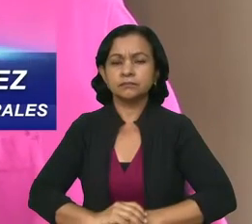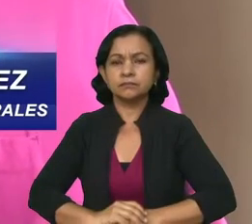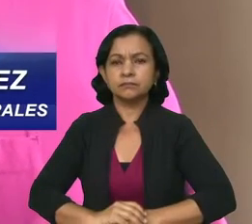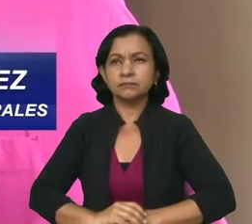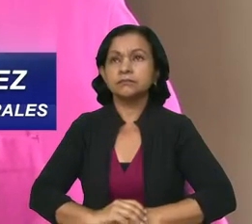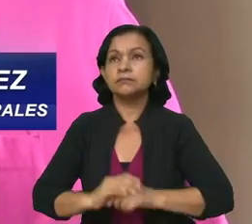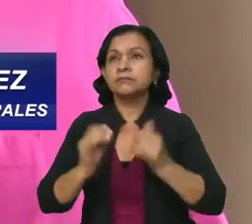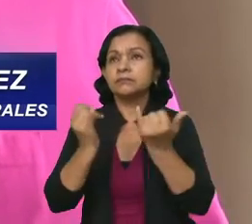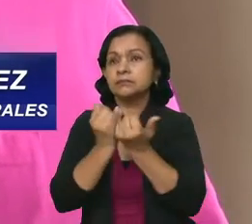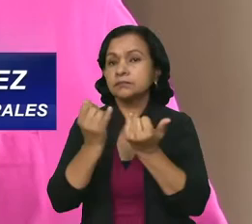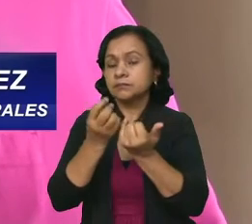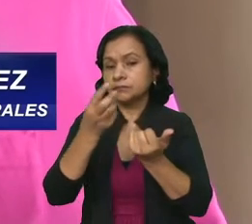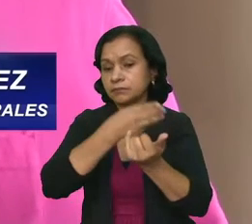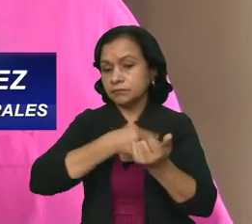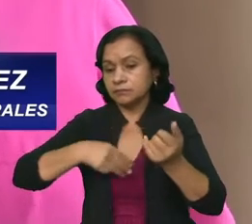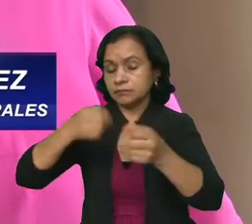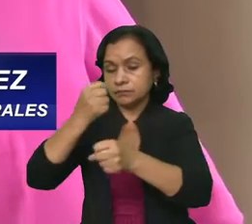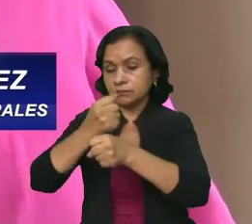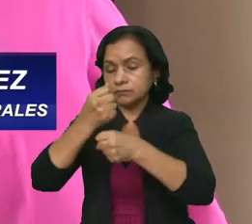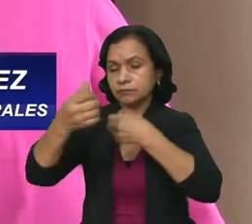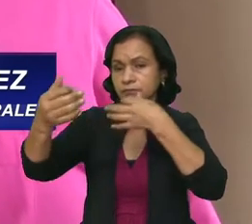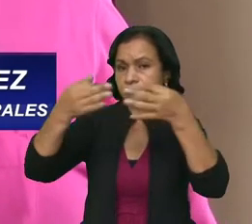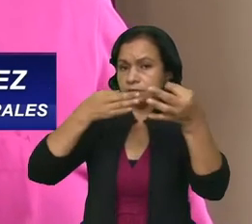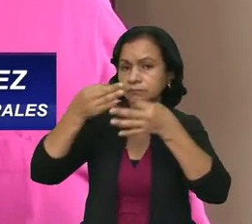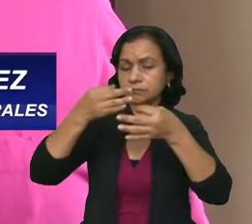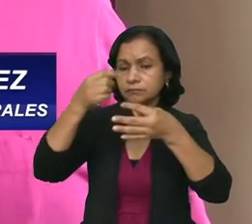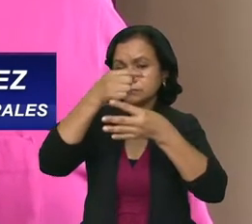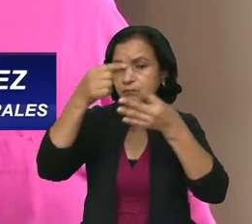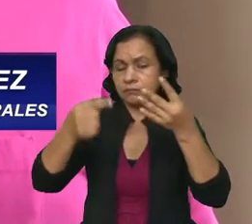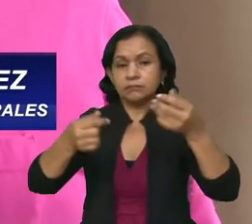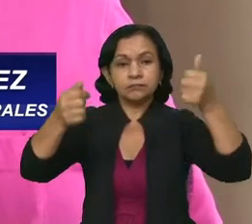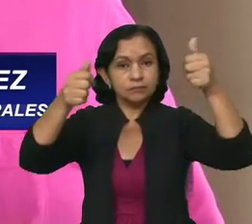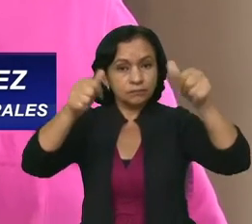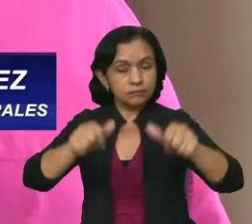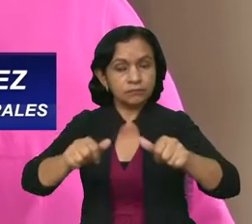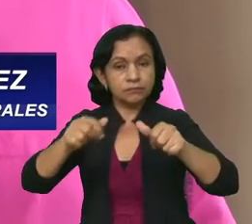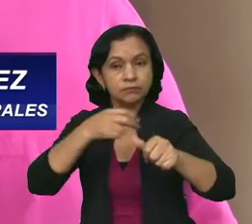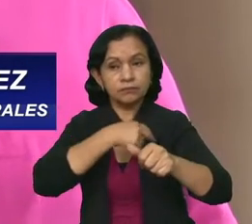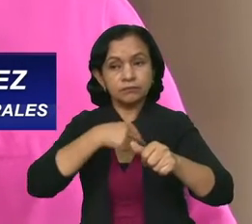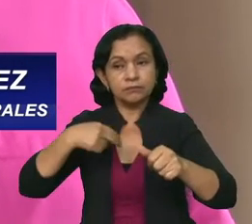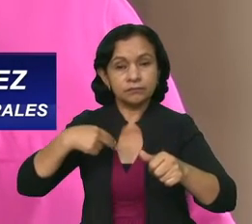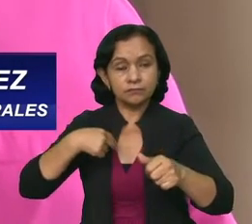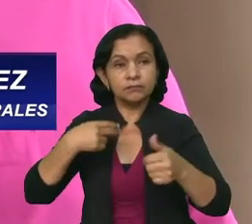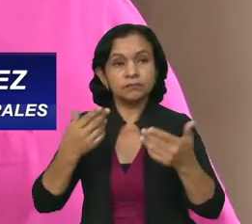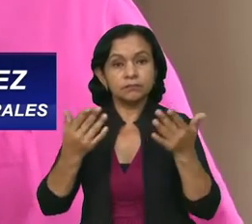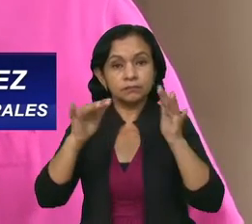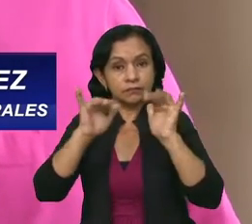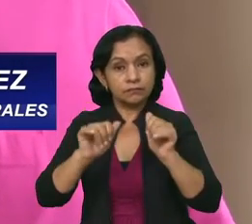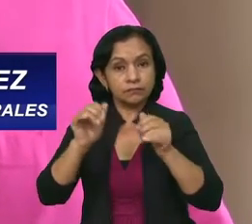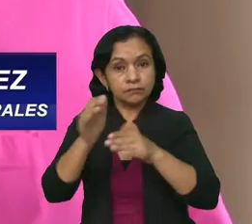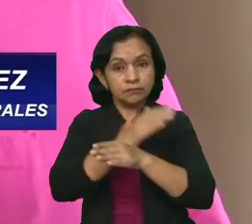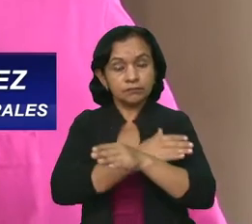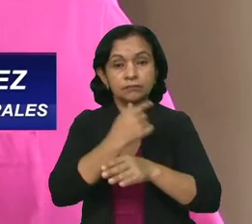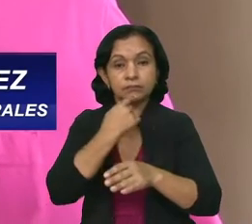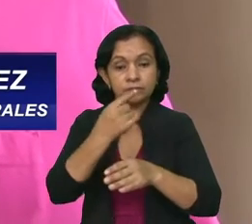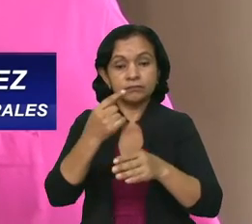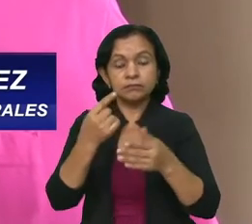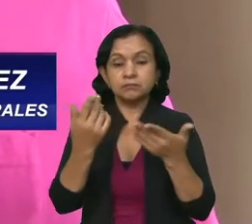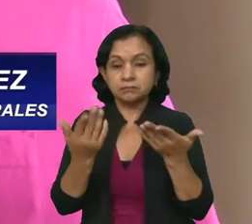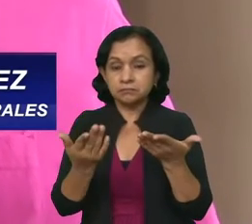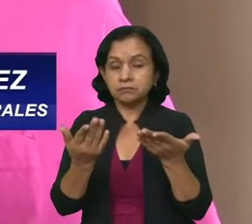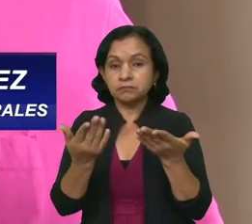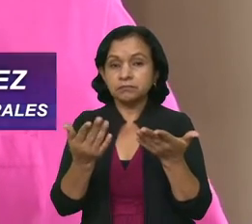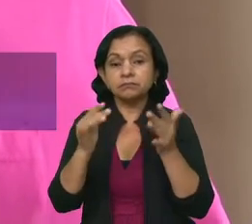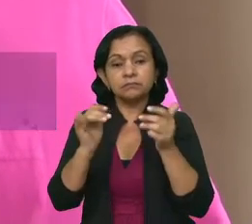que el Ministerio del Trabajo nos iba a explicar unos tratados que estaban ya, como se dice, justificados y